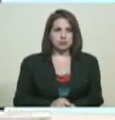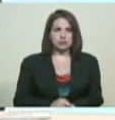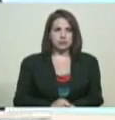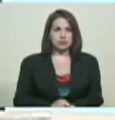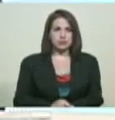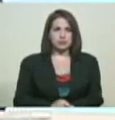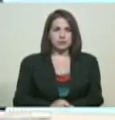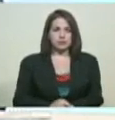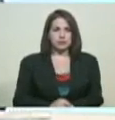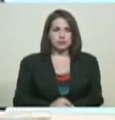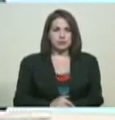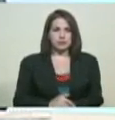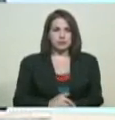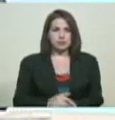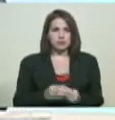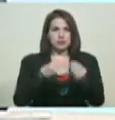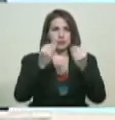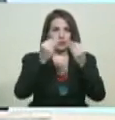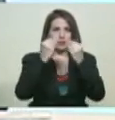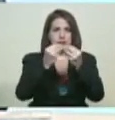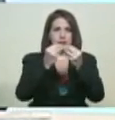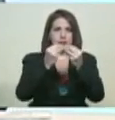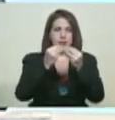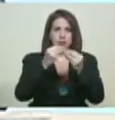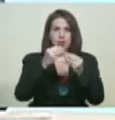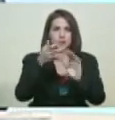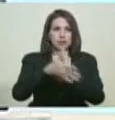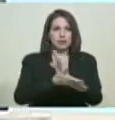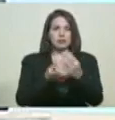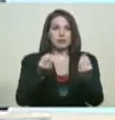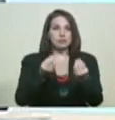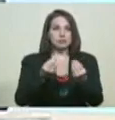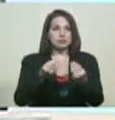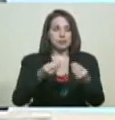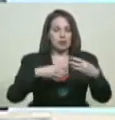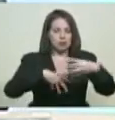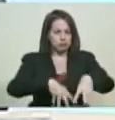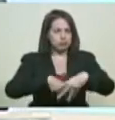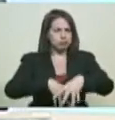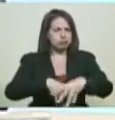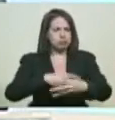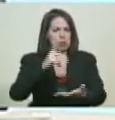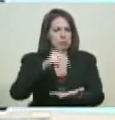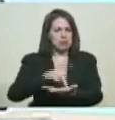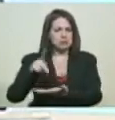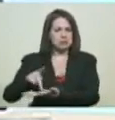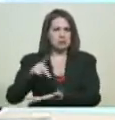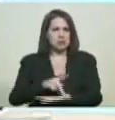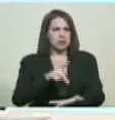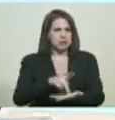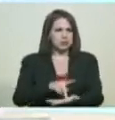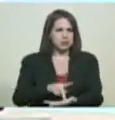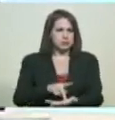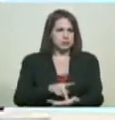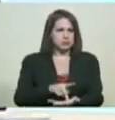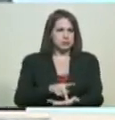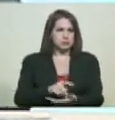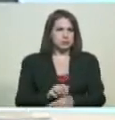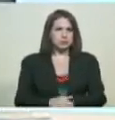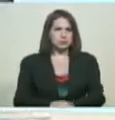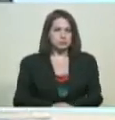y simplifiquemos también las estructuras de militancia y participación de base